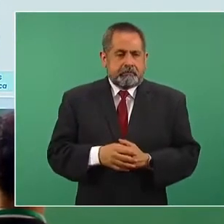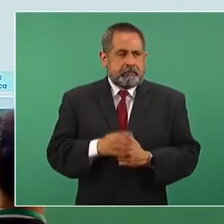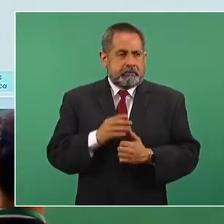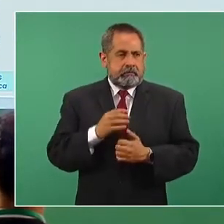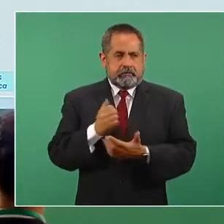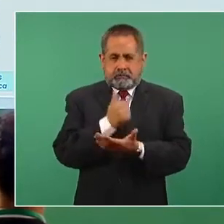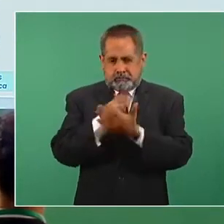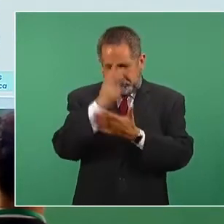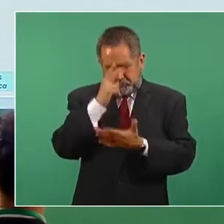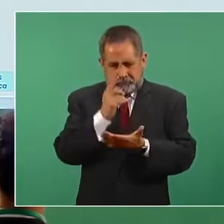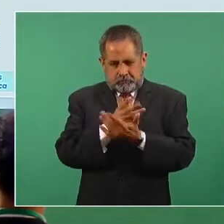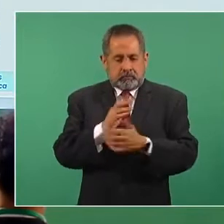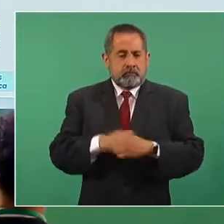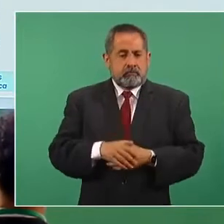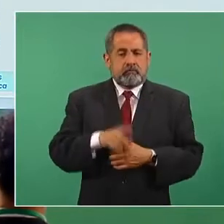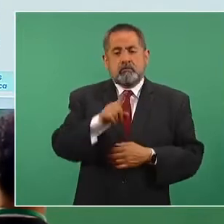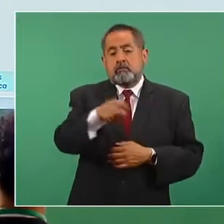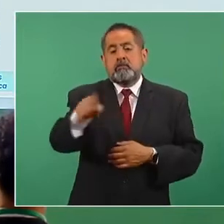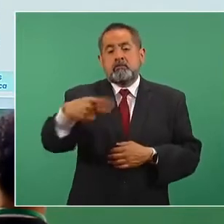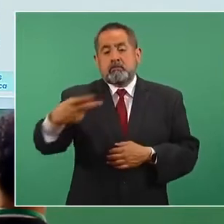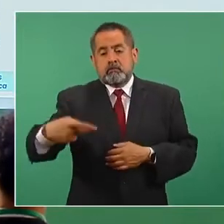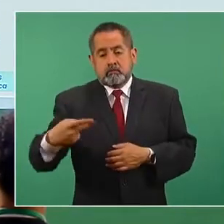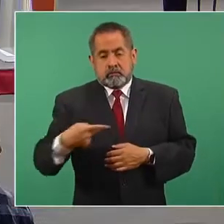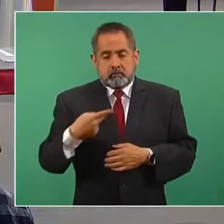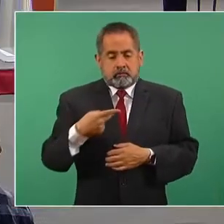me preguntas, ¿no? Además, porque este es